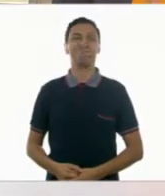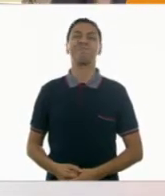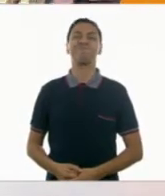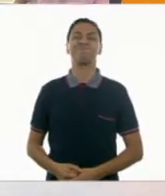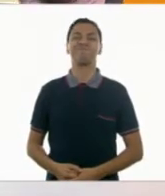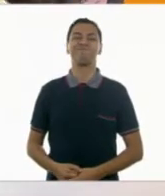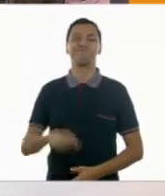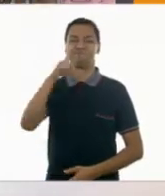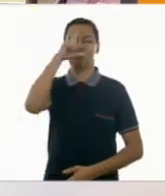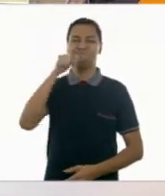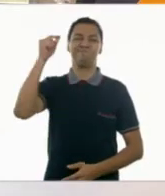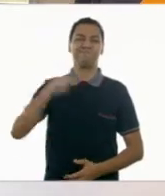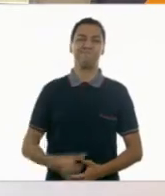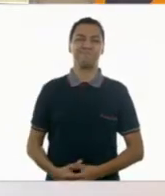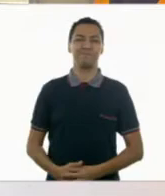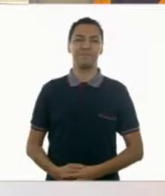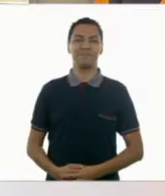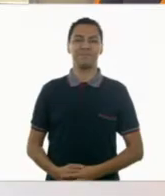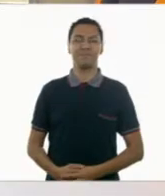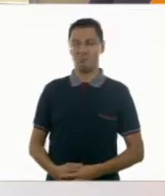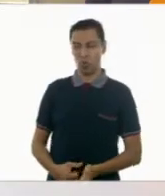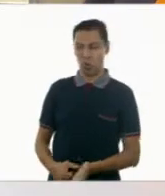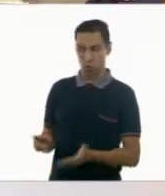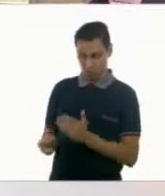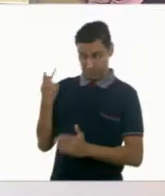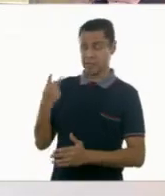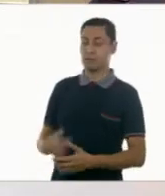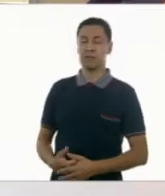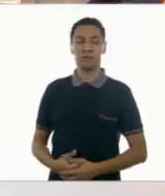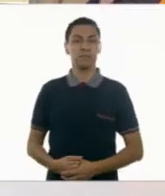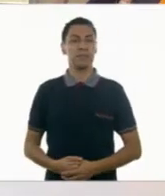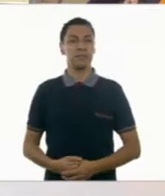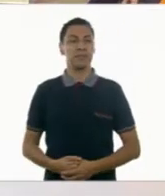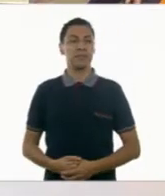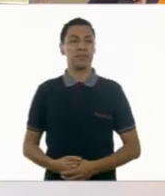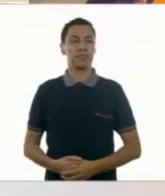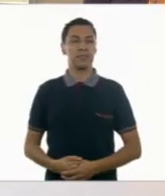Oh. Otro intento.